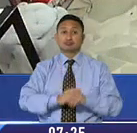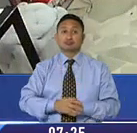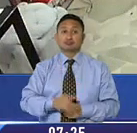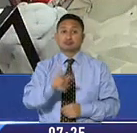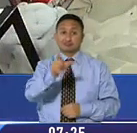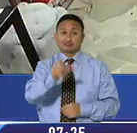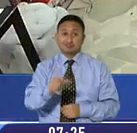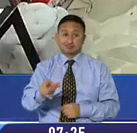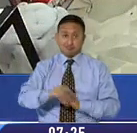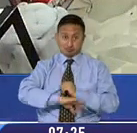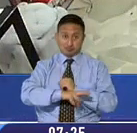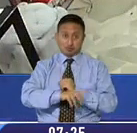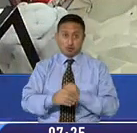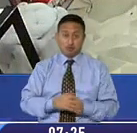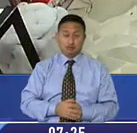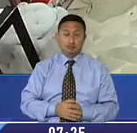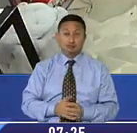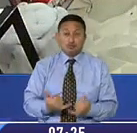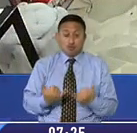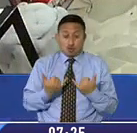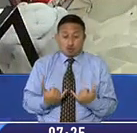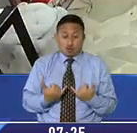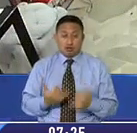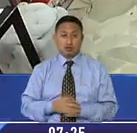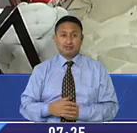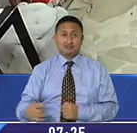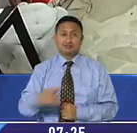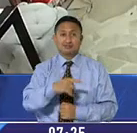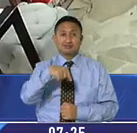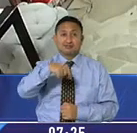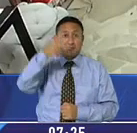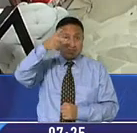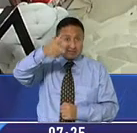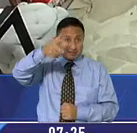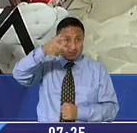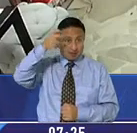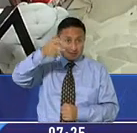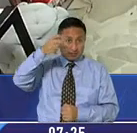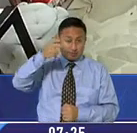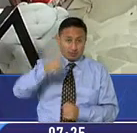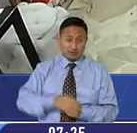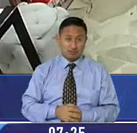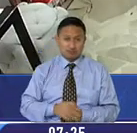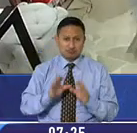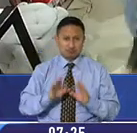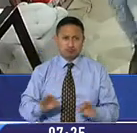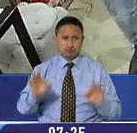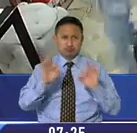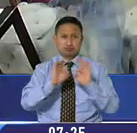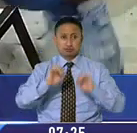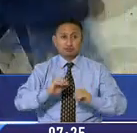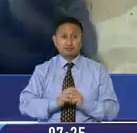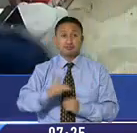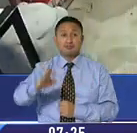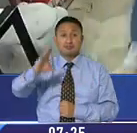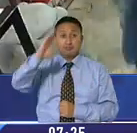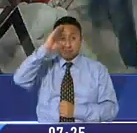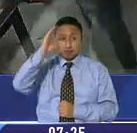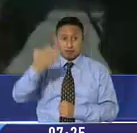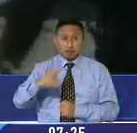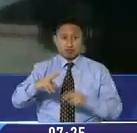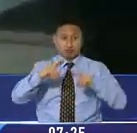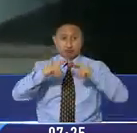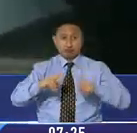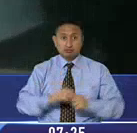presuntos delincuentes. En esta oportunidad, las escenas registradas por las cámaras de seguridad fueron claves para los agentes investigadores, que